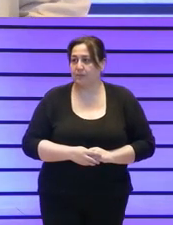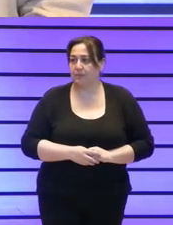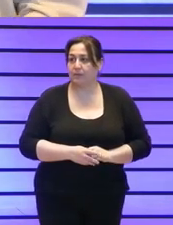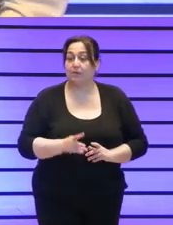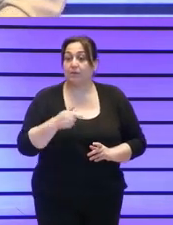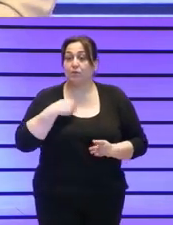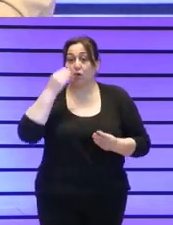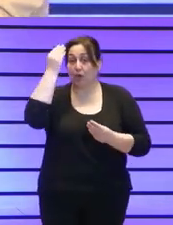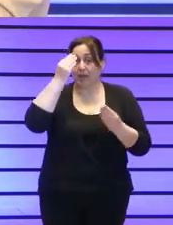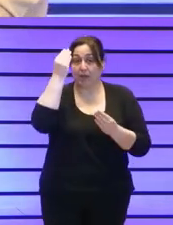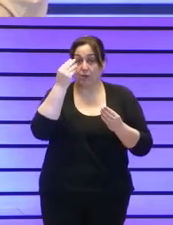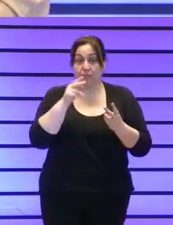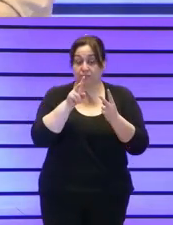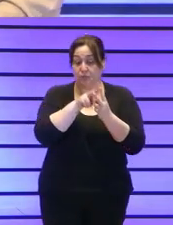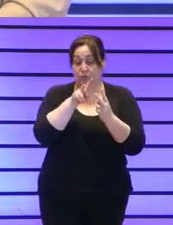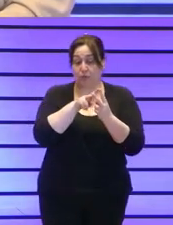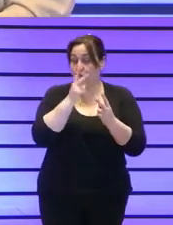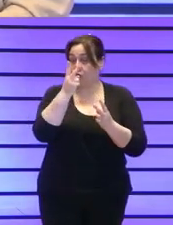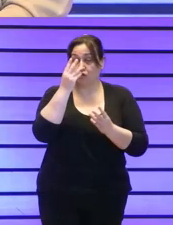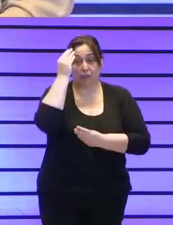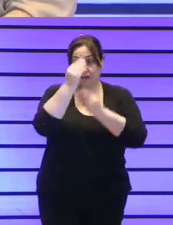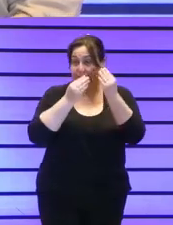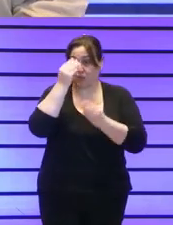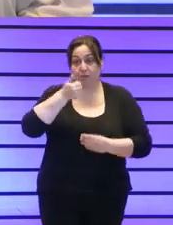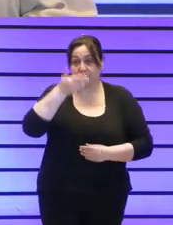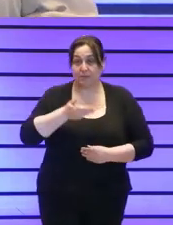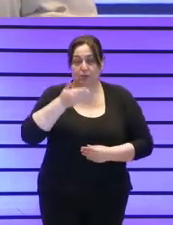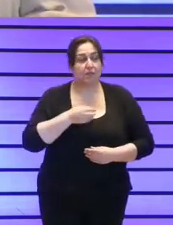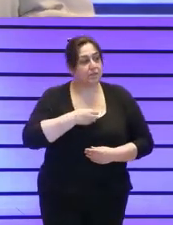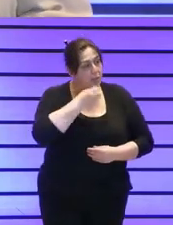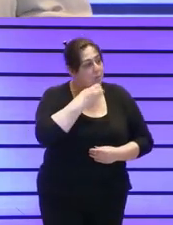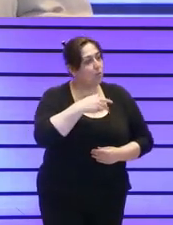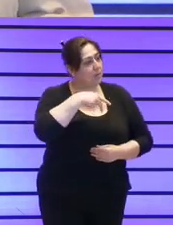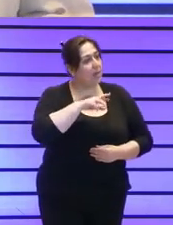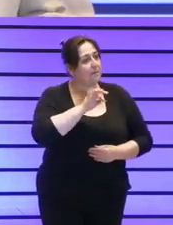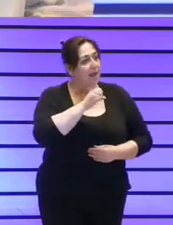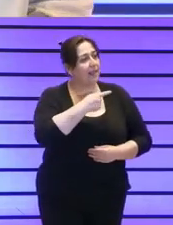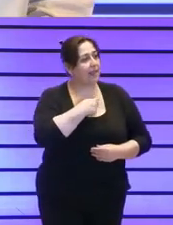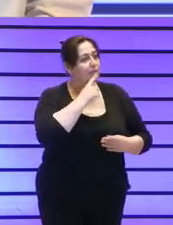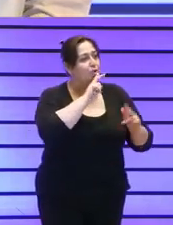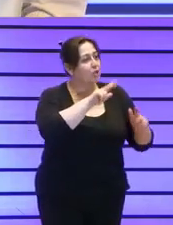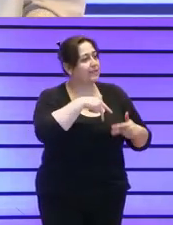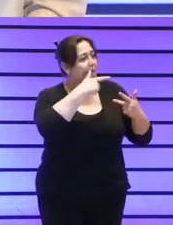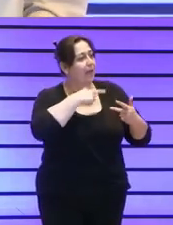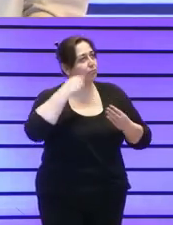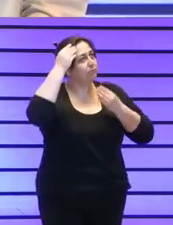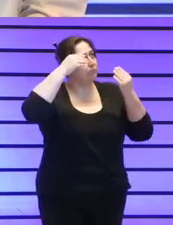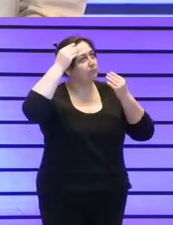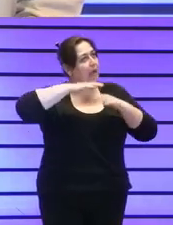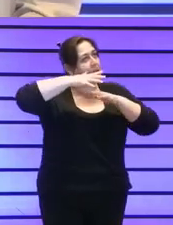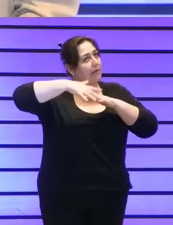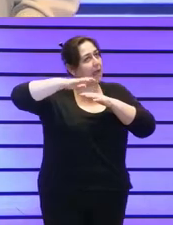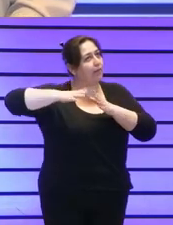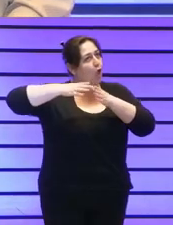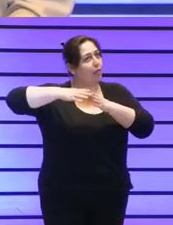Y yo creo que esas son las dos reflexiones clave. Muy bien, Marta, pues nos has dejado navegando por el océano con una brújula y con un